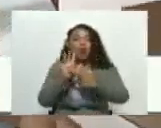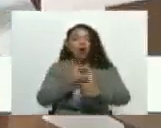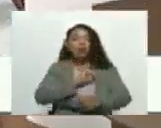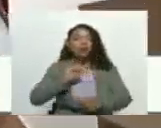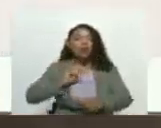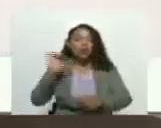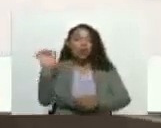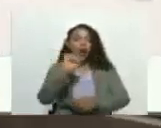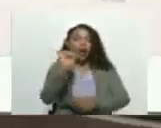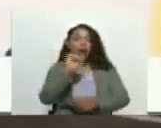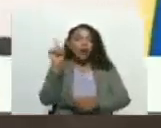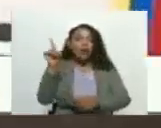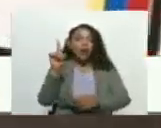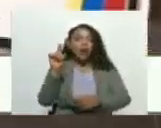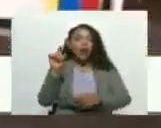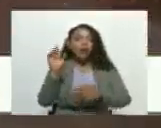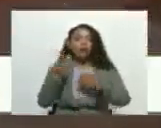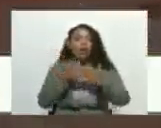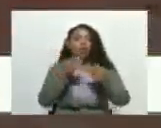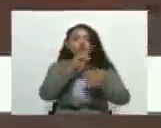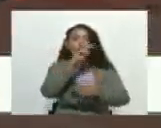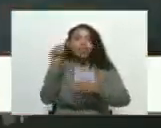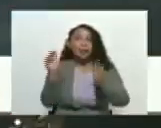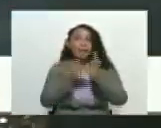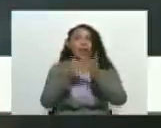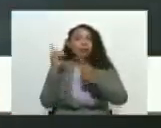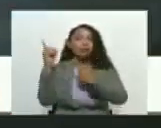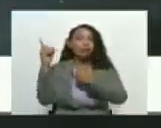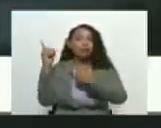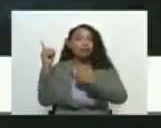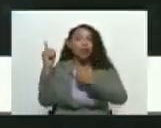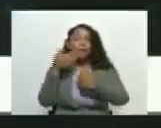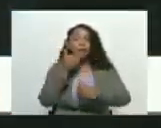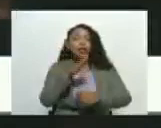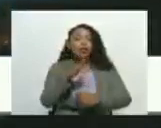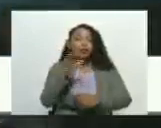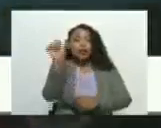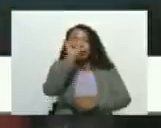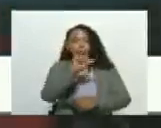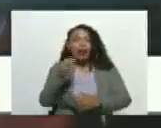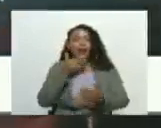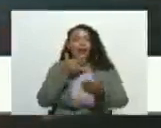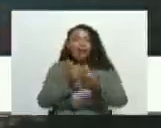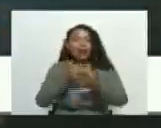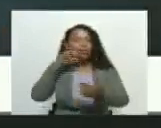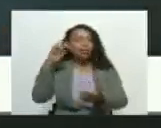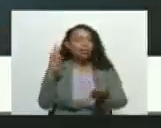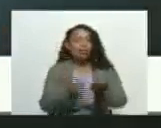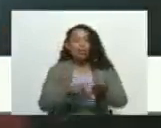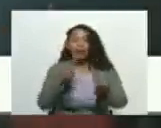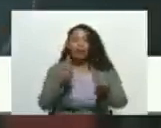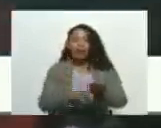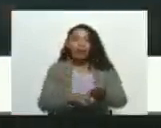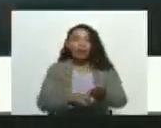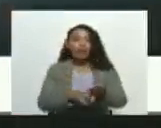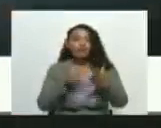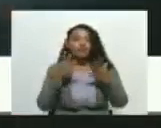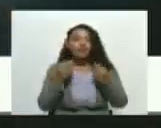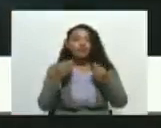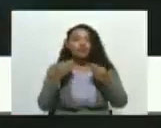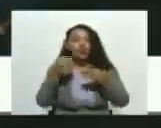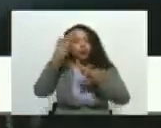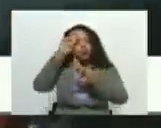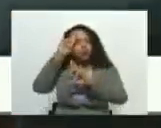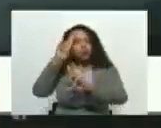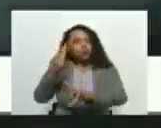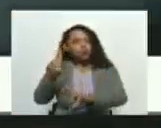hoy, y cerca de 200.000 placas en las próximas semanas. Agradecer de verdad, con mucho respeto,